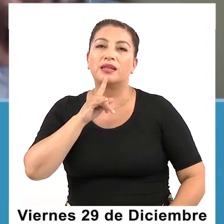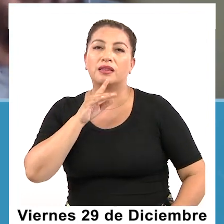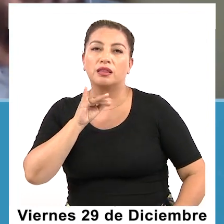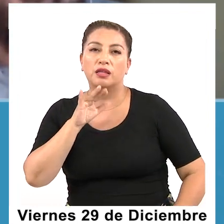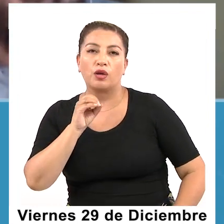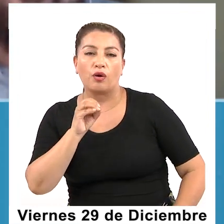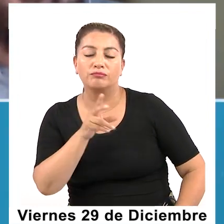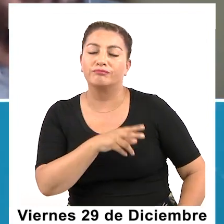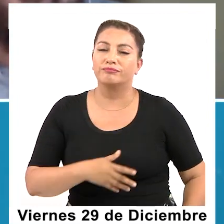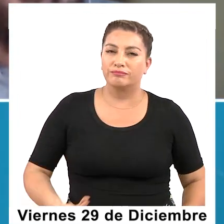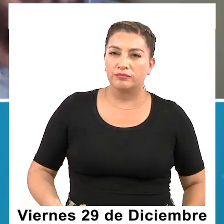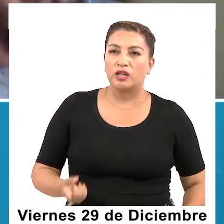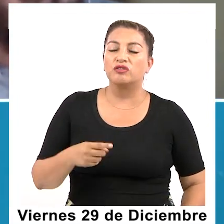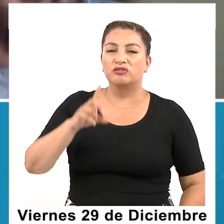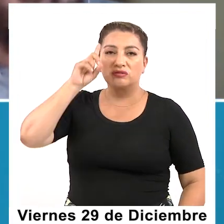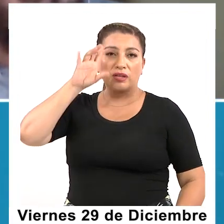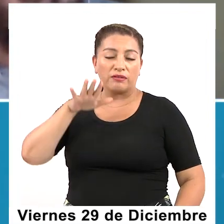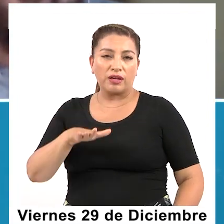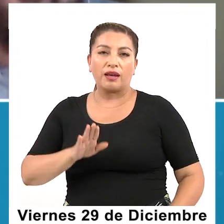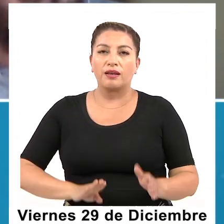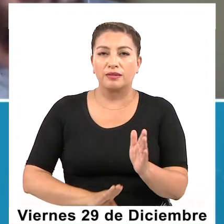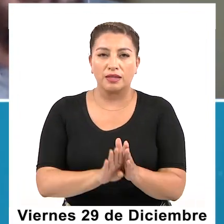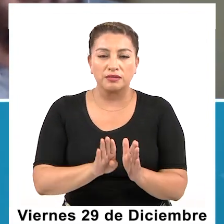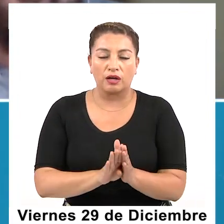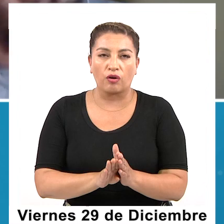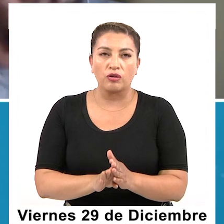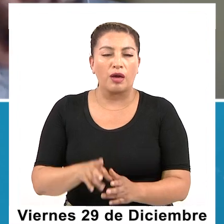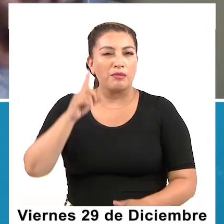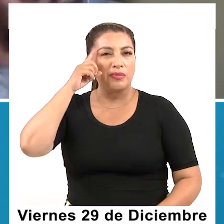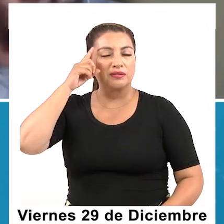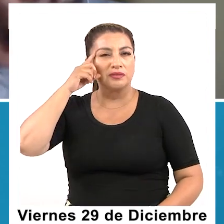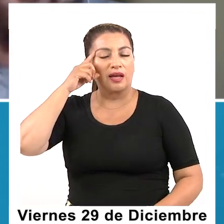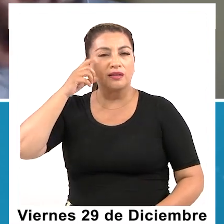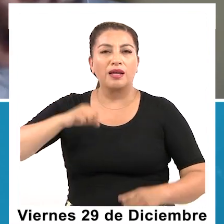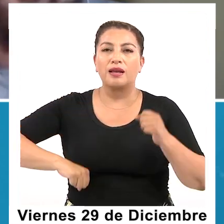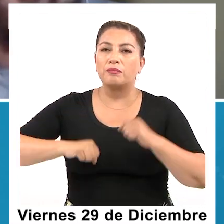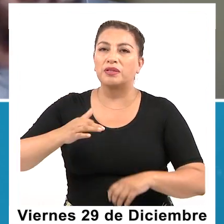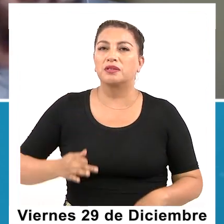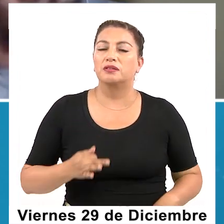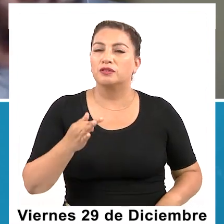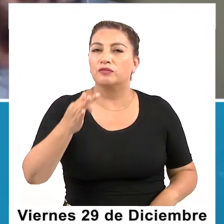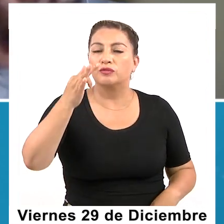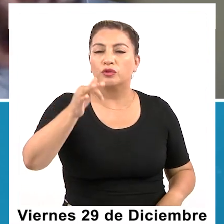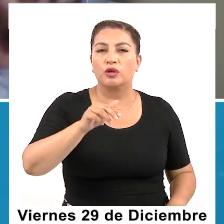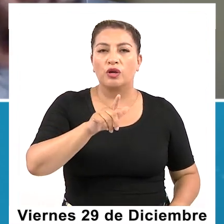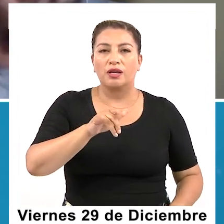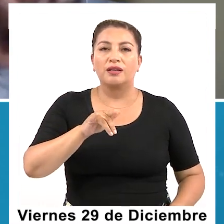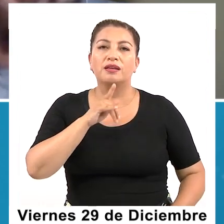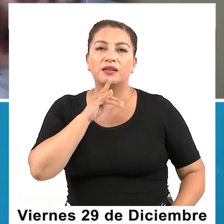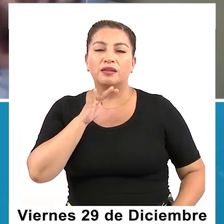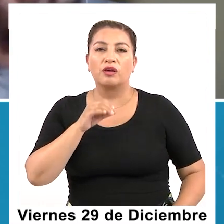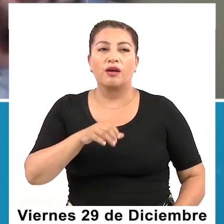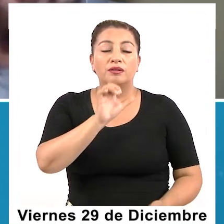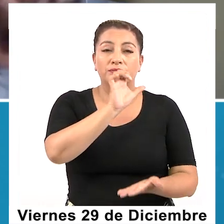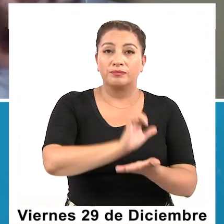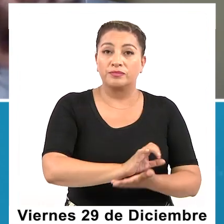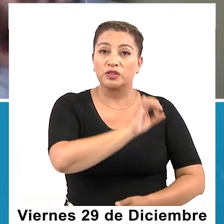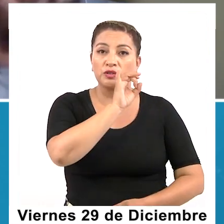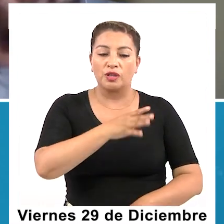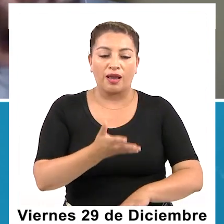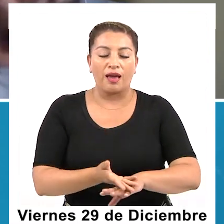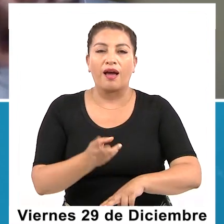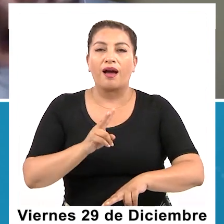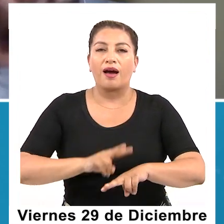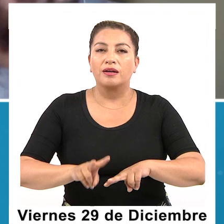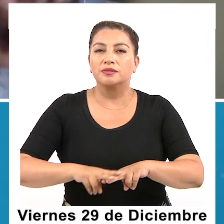y entendiendo cómo se está desarrollando a futuro la industria del litio, era indispensable que el Estado chileno tuviera un plan estratégico